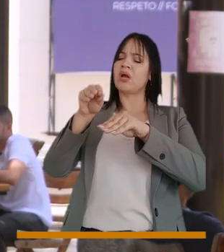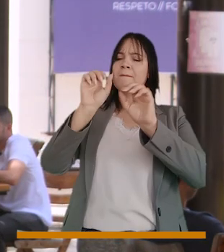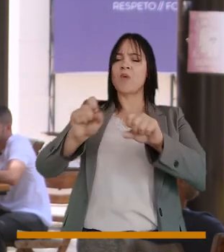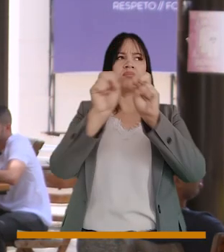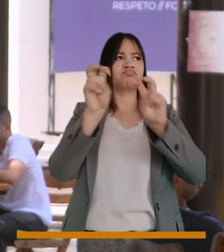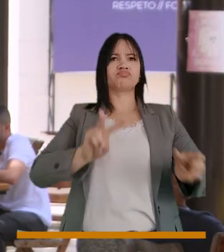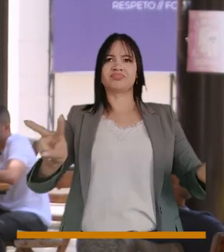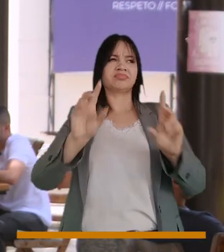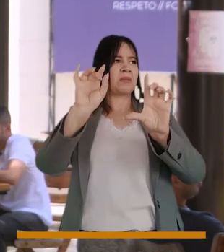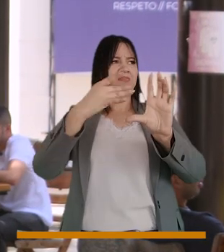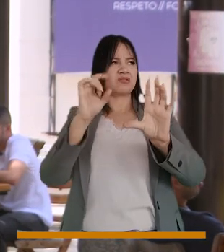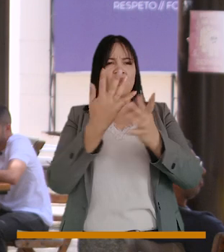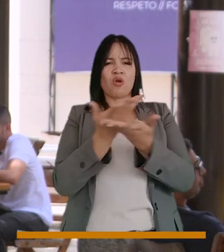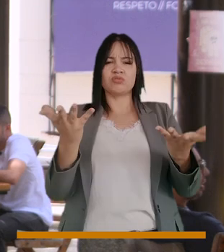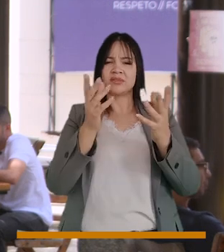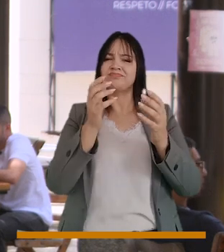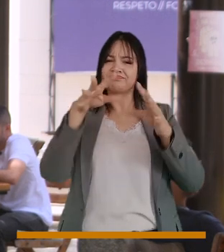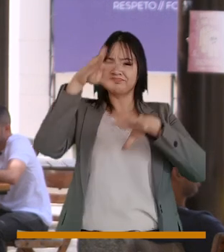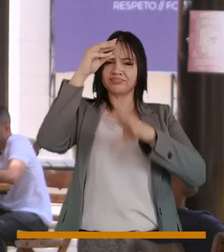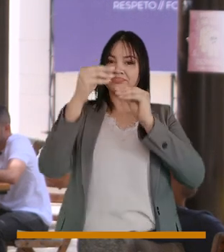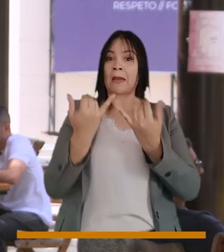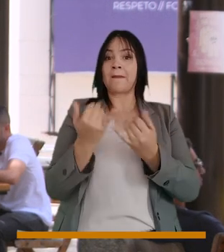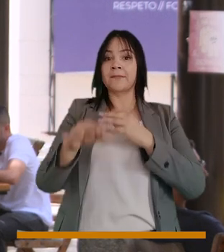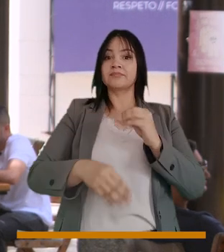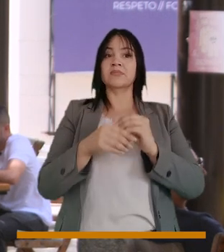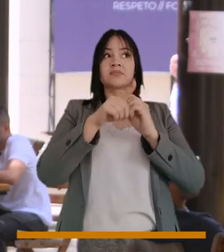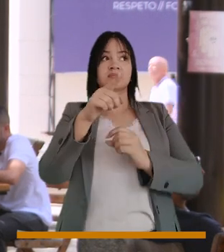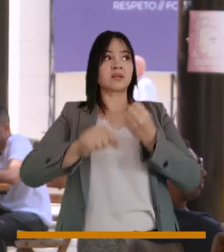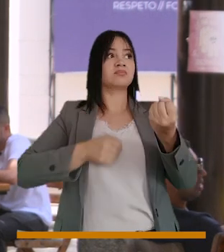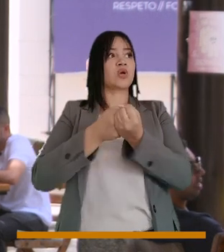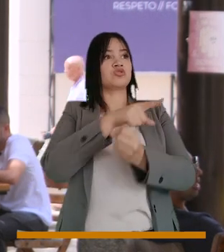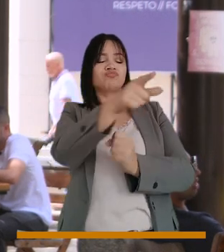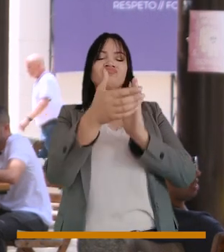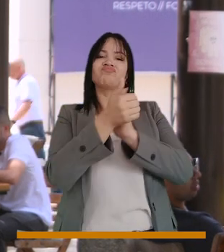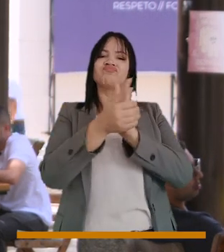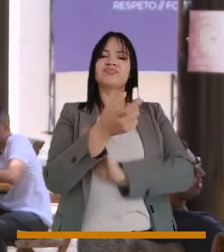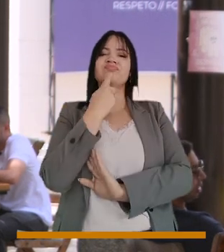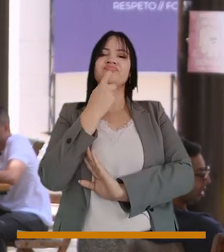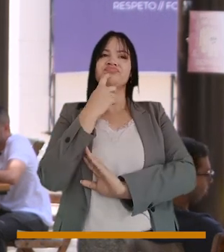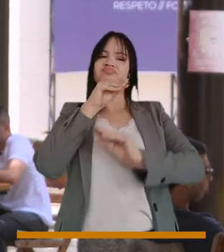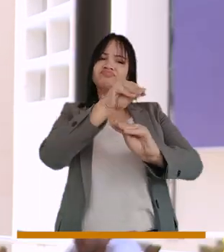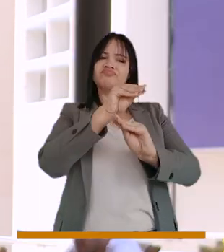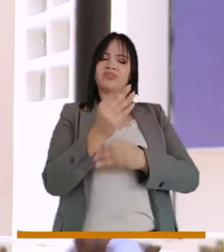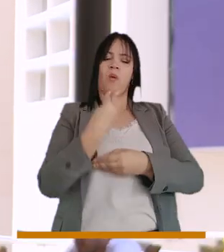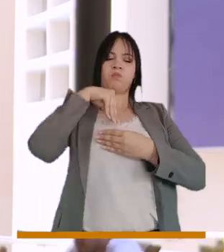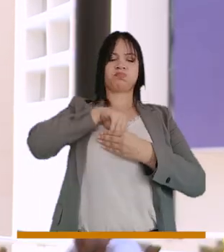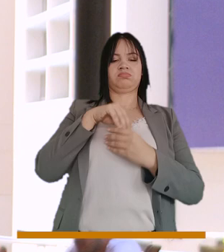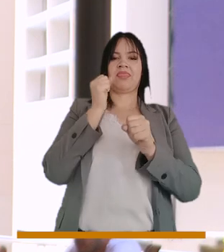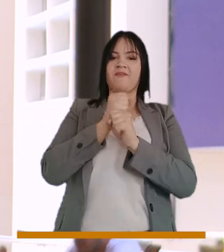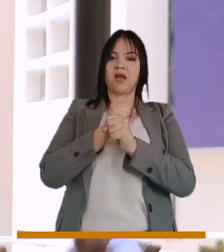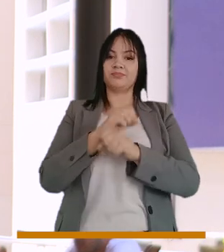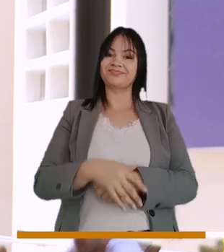habilidades digitales, sino también vamos a consolidar todo el apoyo para la formación del talento especializado y formación para el trabajo.